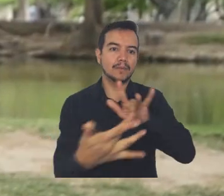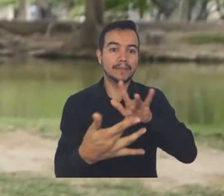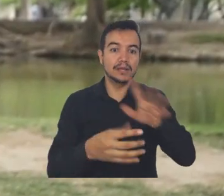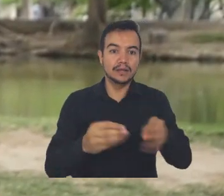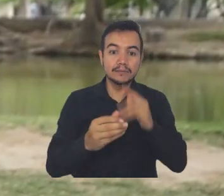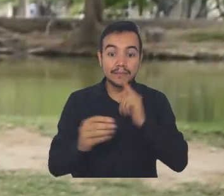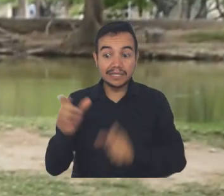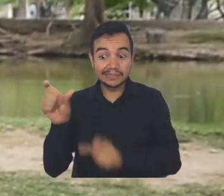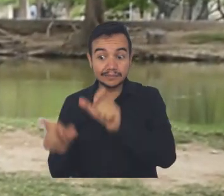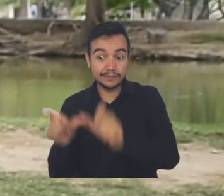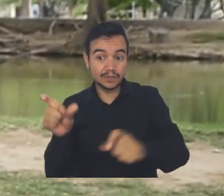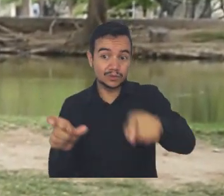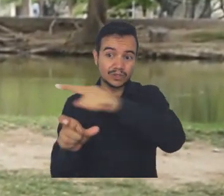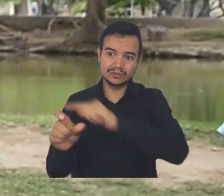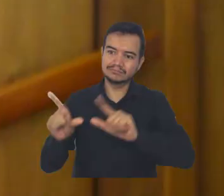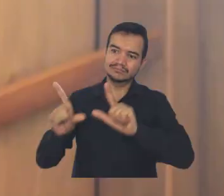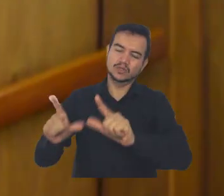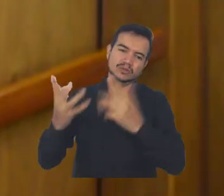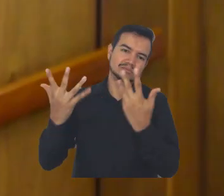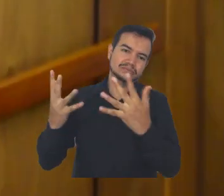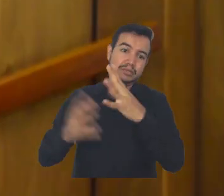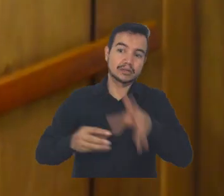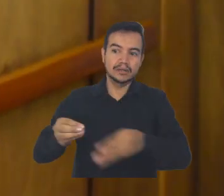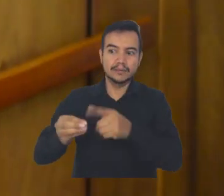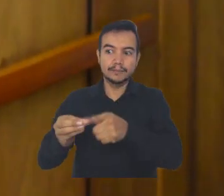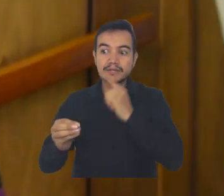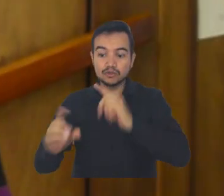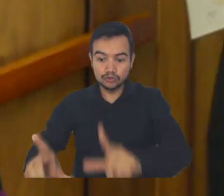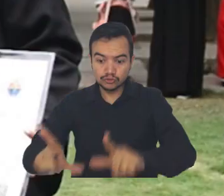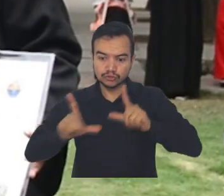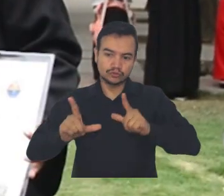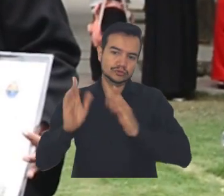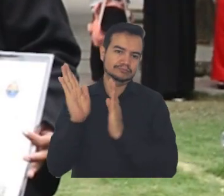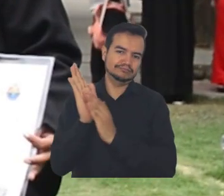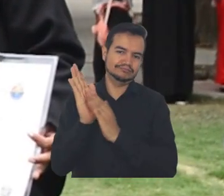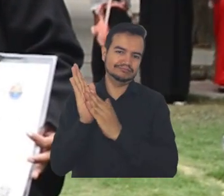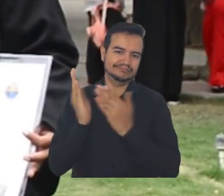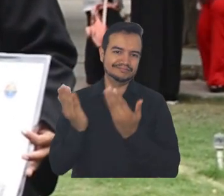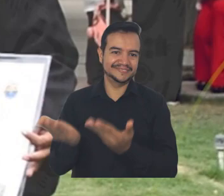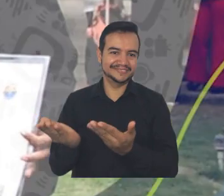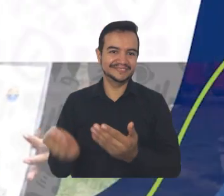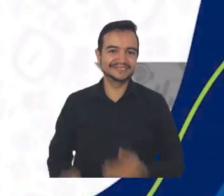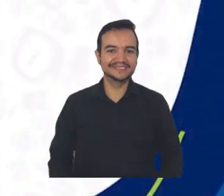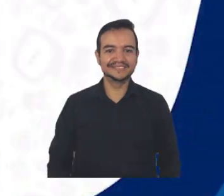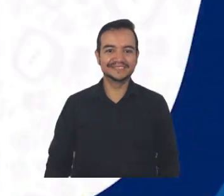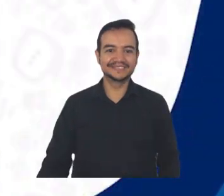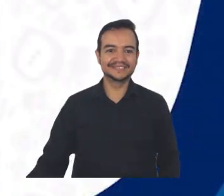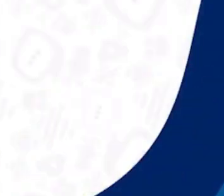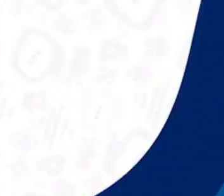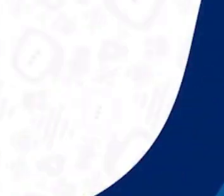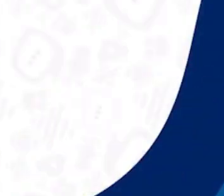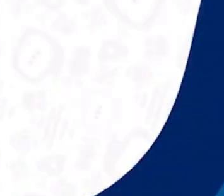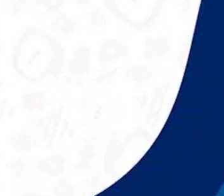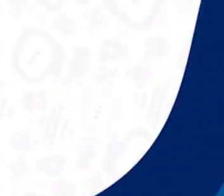por exaltar a los estudiantes y la importancia que significa alcanzar logros de camino al éxito.